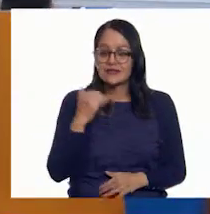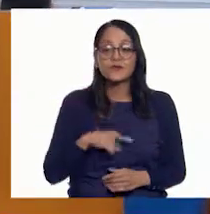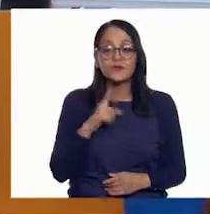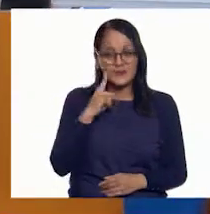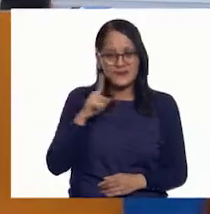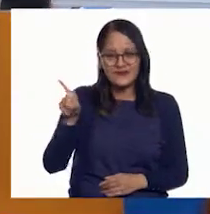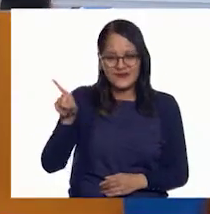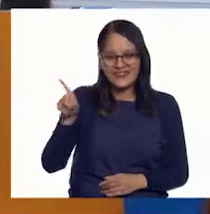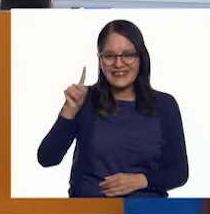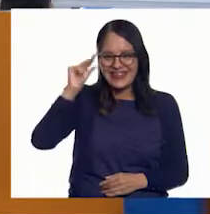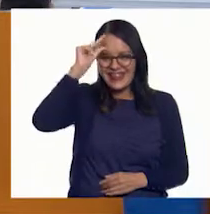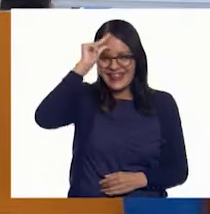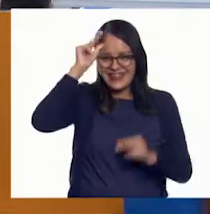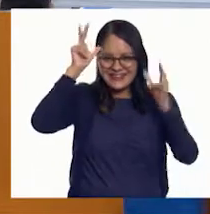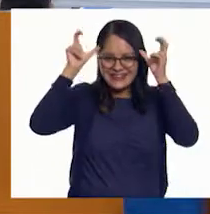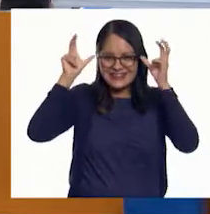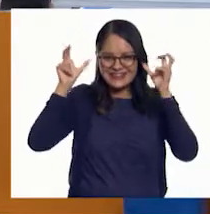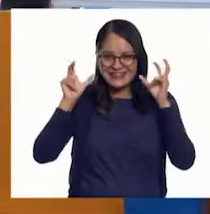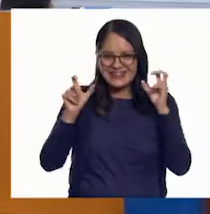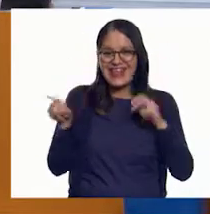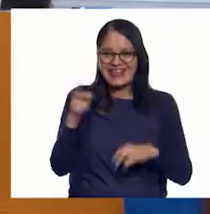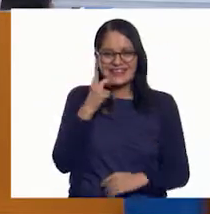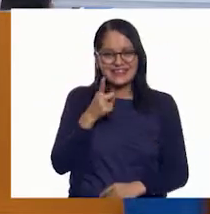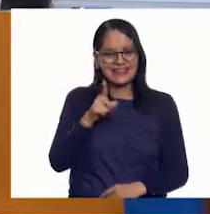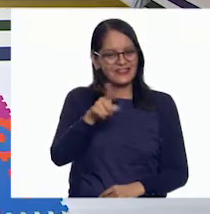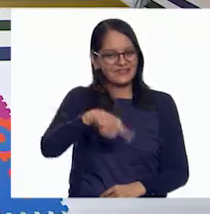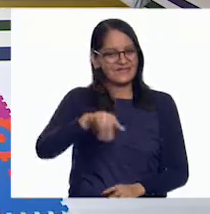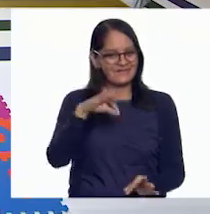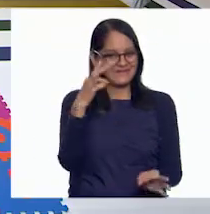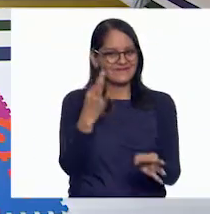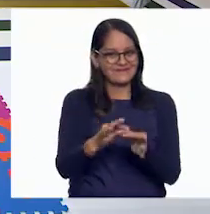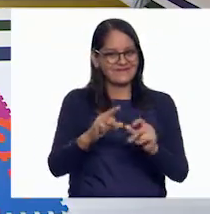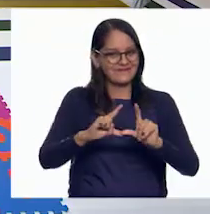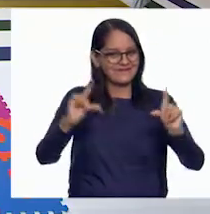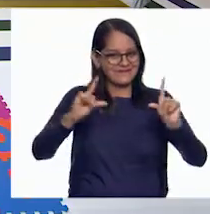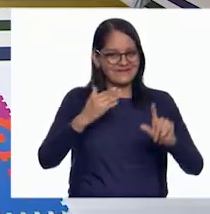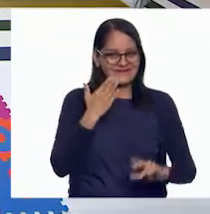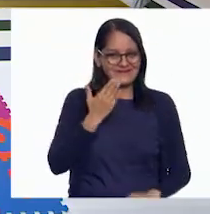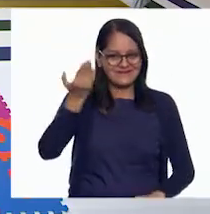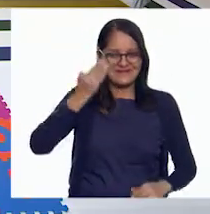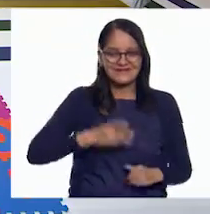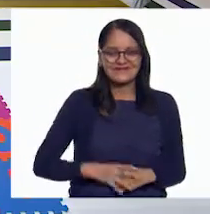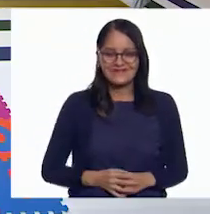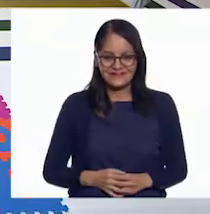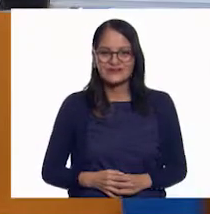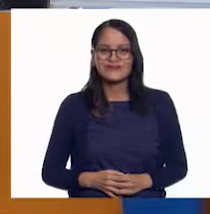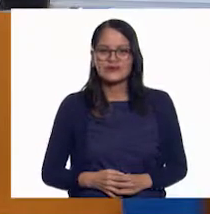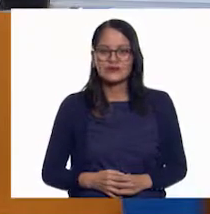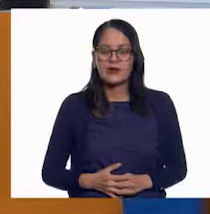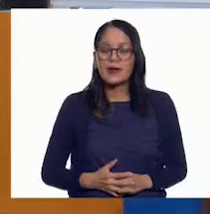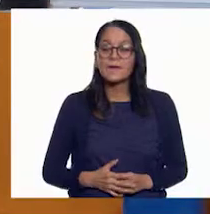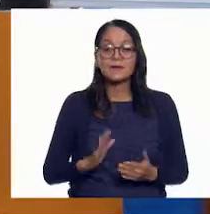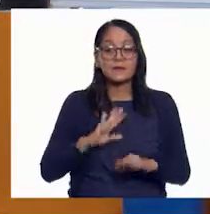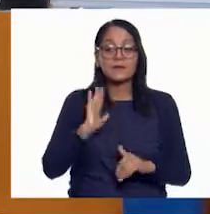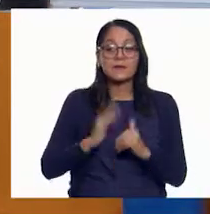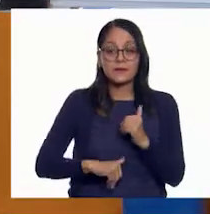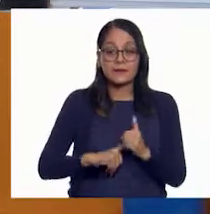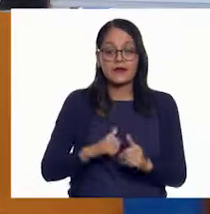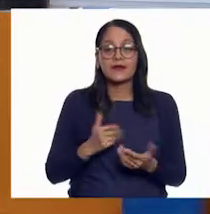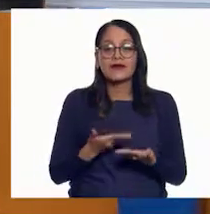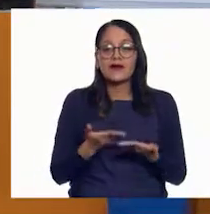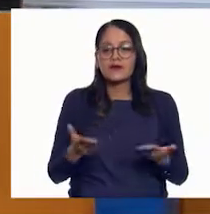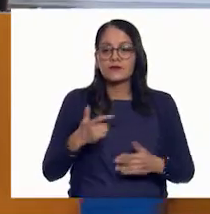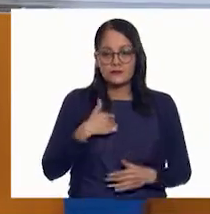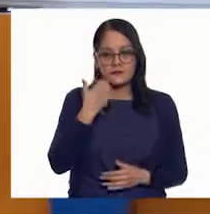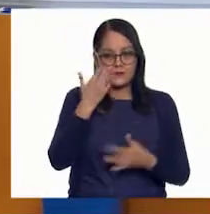Ajolisto, ya estás lista. Ya estoy lista. Muy bien, dale. Y bueno, ya para terminar, quisiera